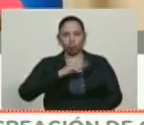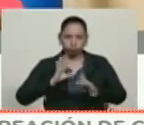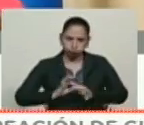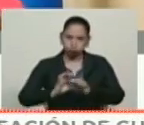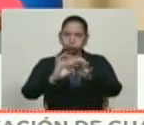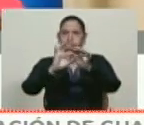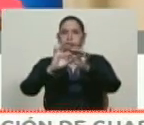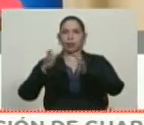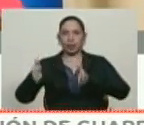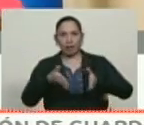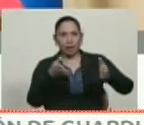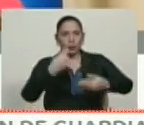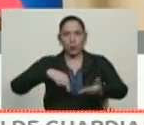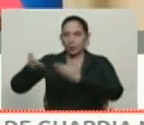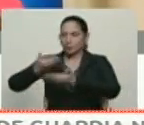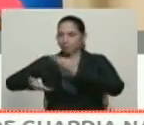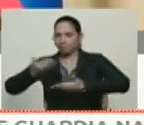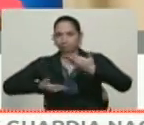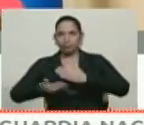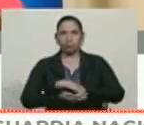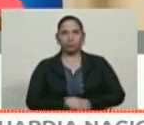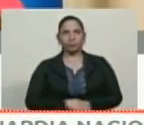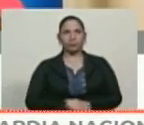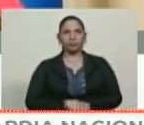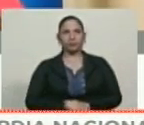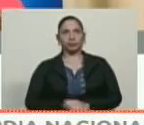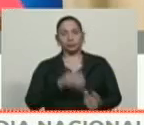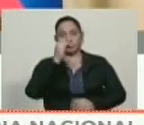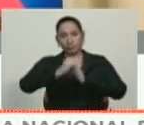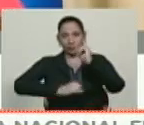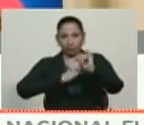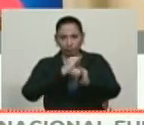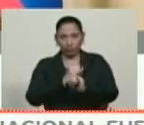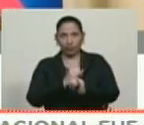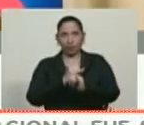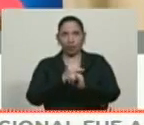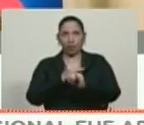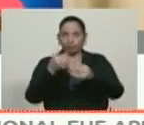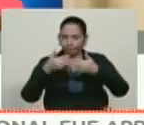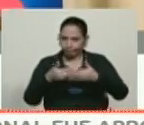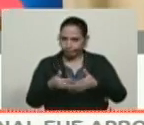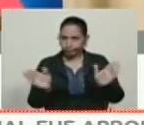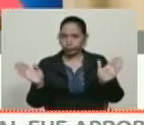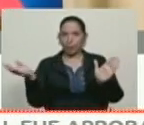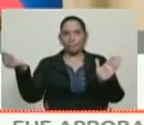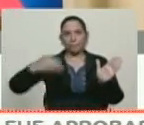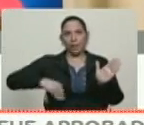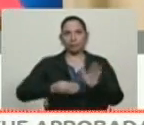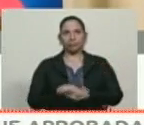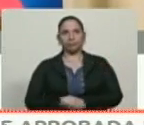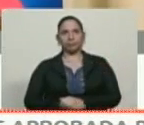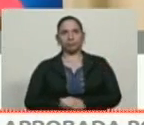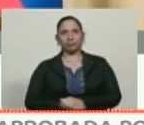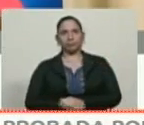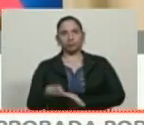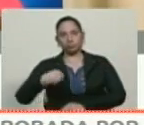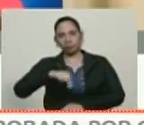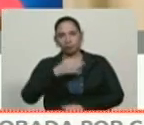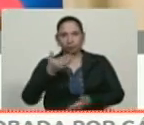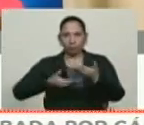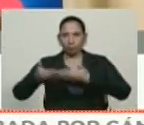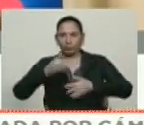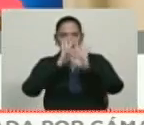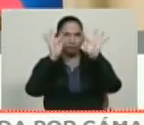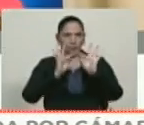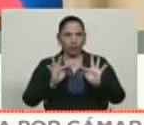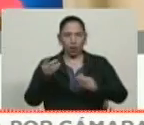consolidando el camino de nuestras relaciones bilaterales e internacionales. Expanderemos aún más nuestra cooperación, nuestros